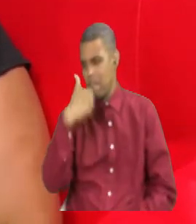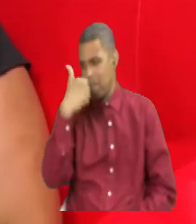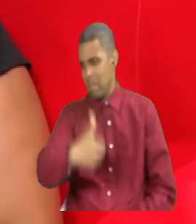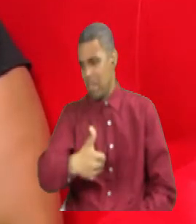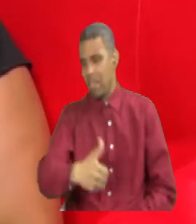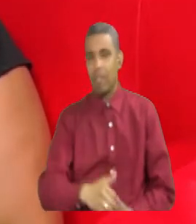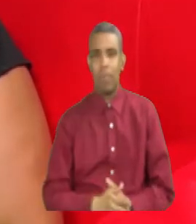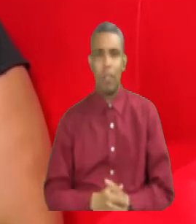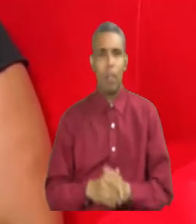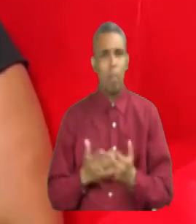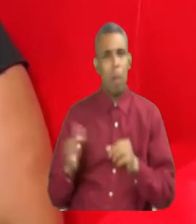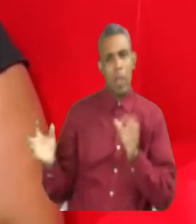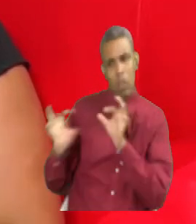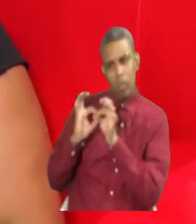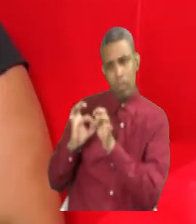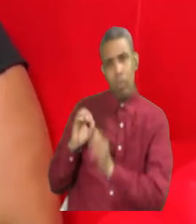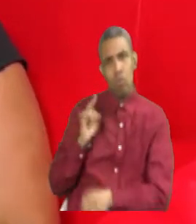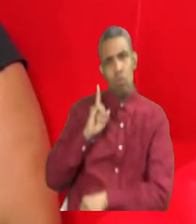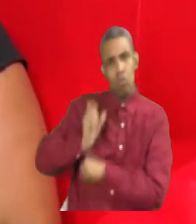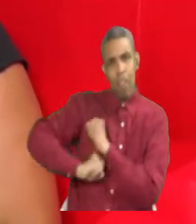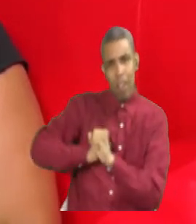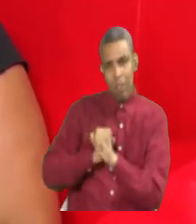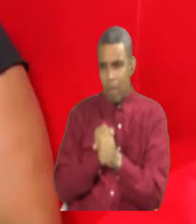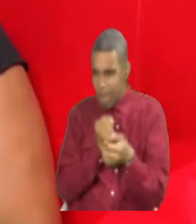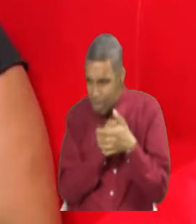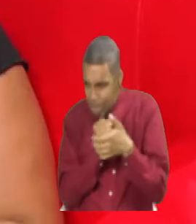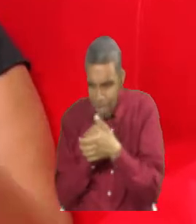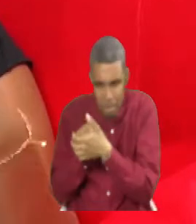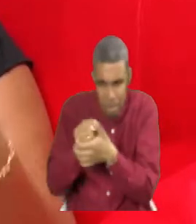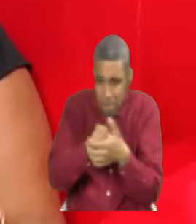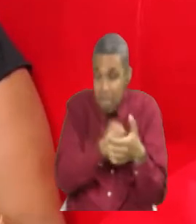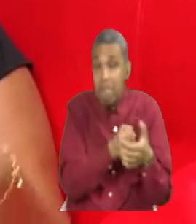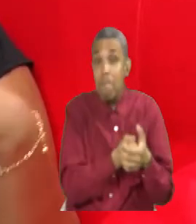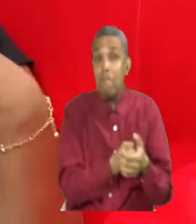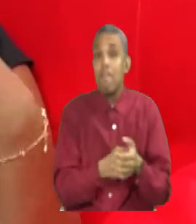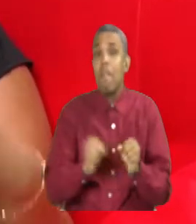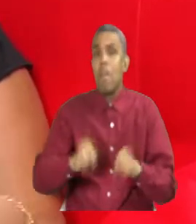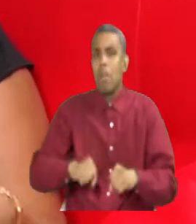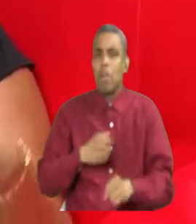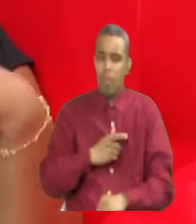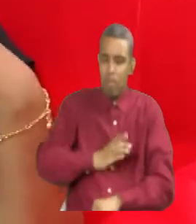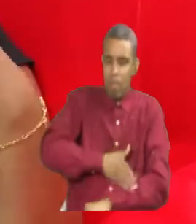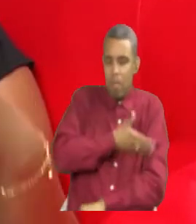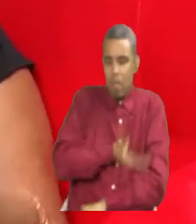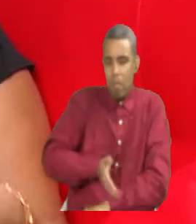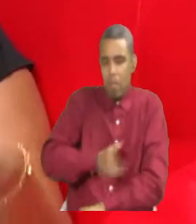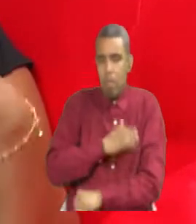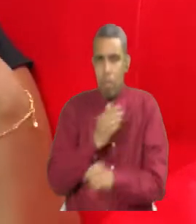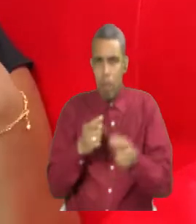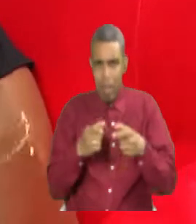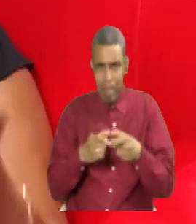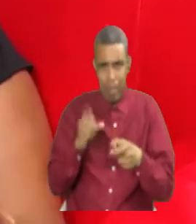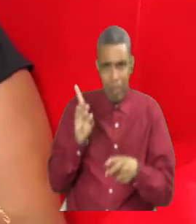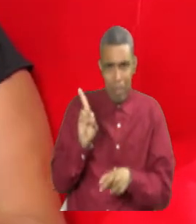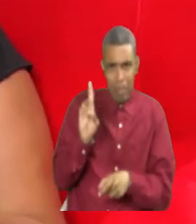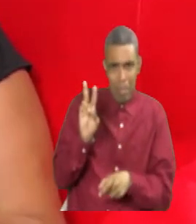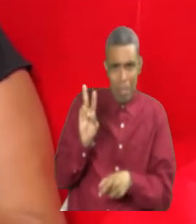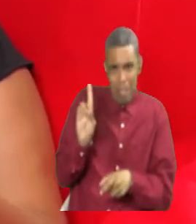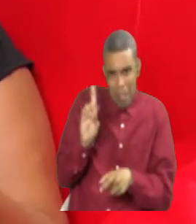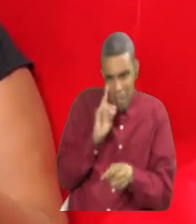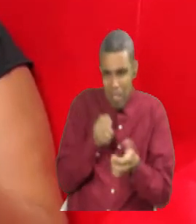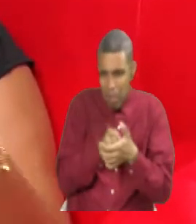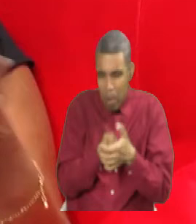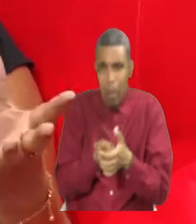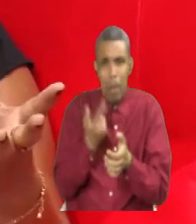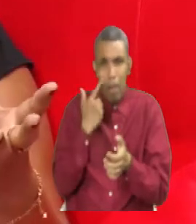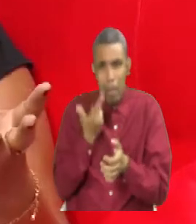ya aproximadamente un año fuertemente con este proyecto, con las canciones, con el CD, con la agrupación, con las presentaciones,